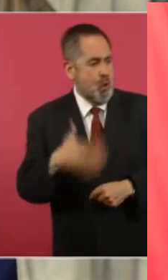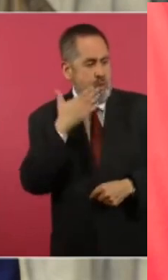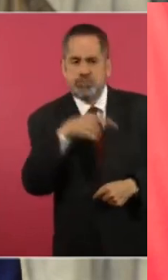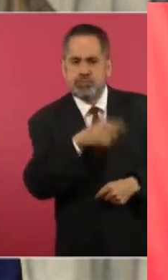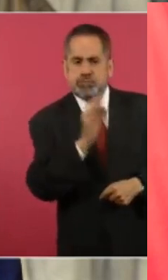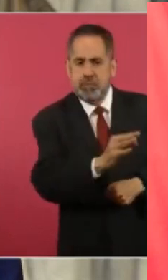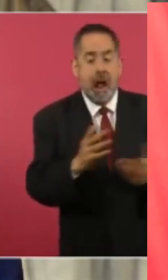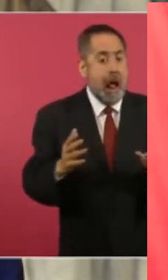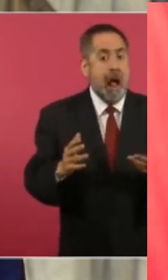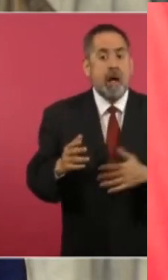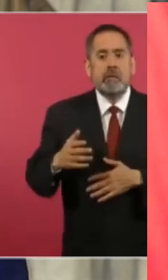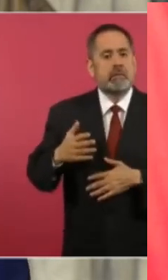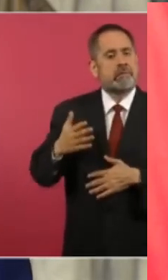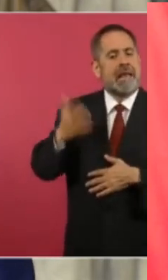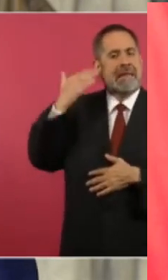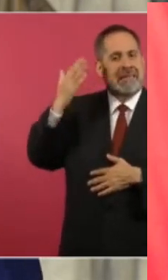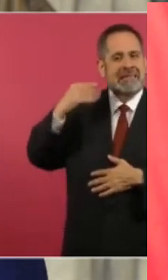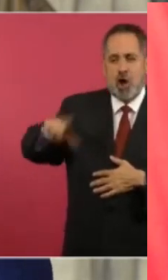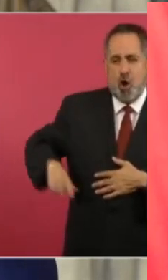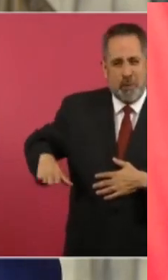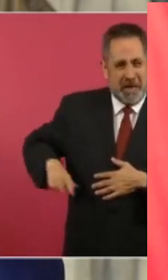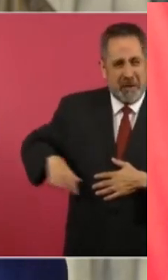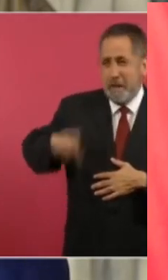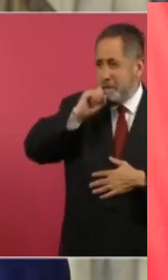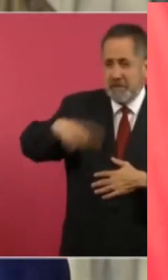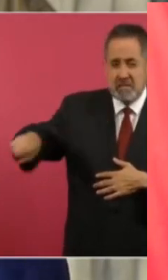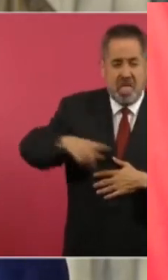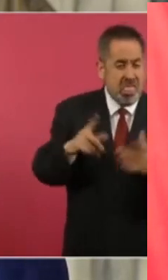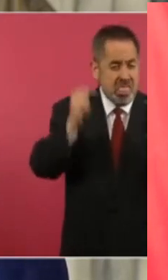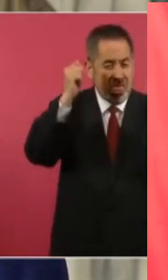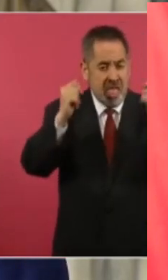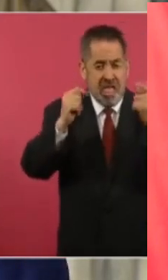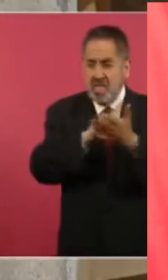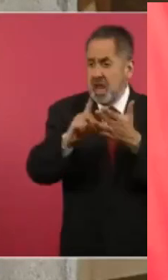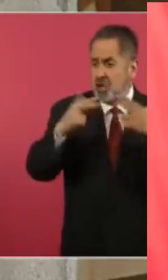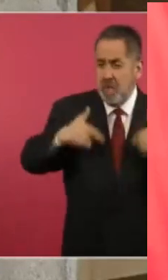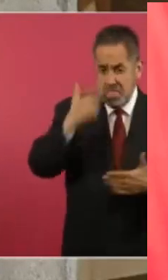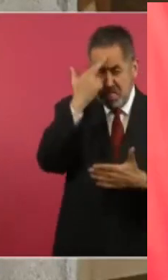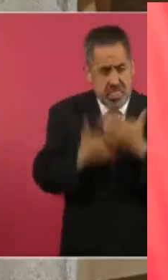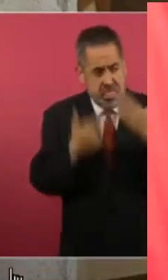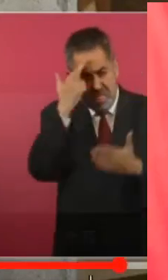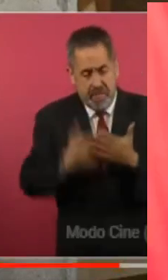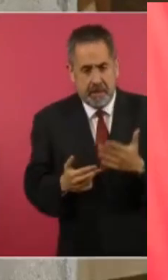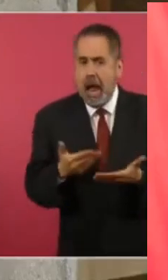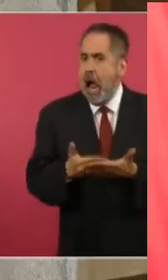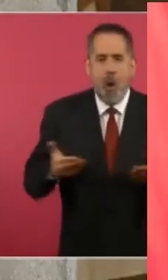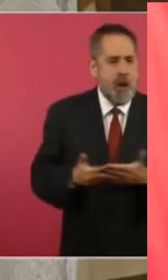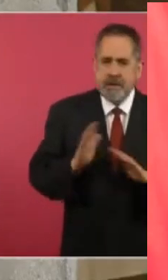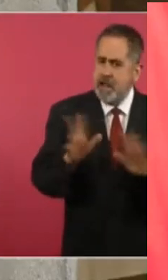ser el principal violador de los derechos humanos. El aumento al